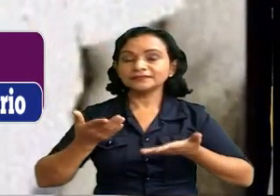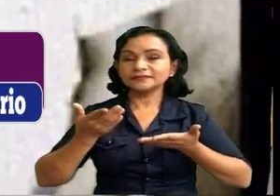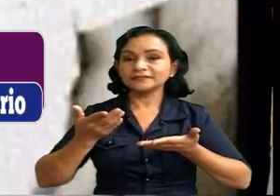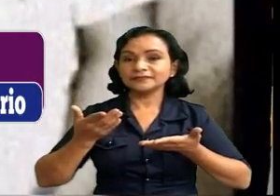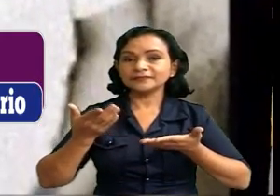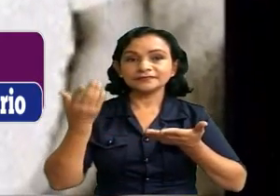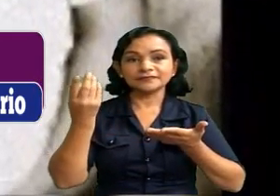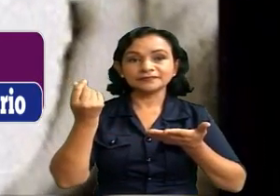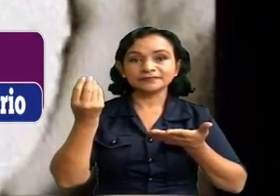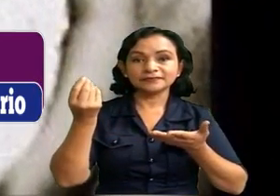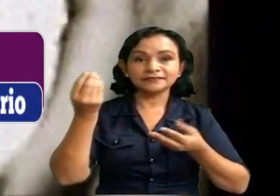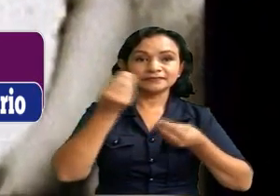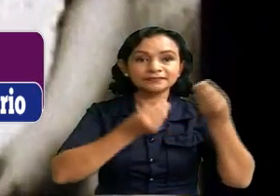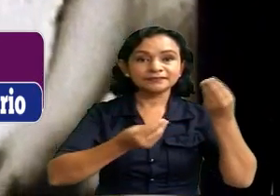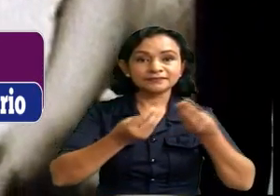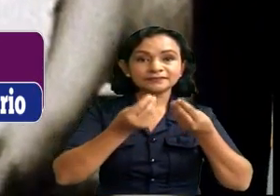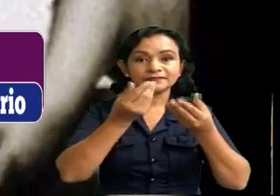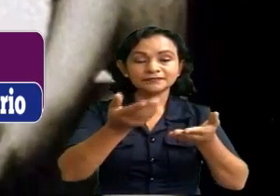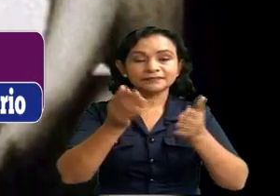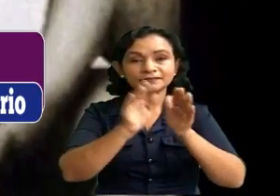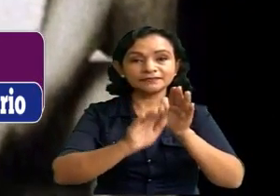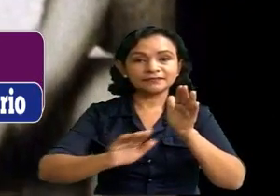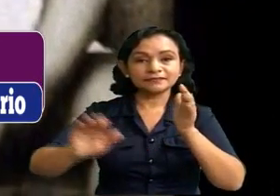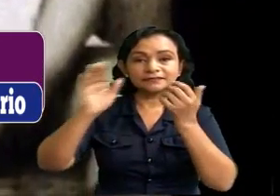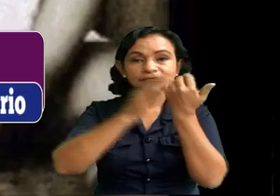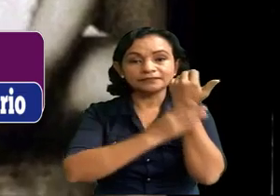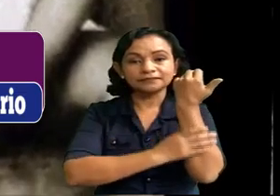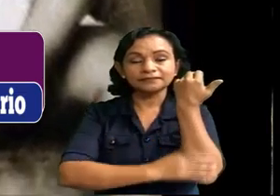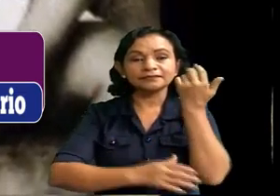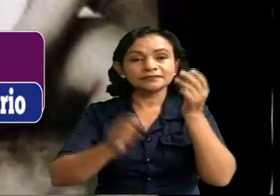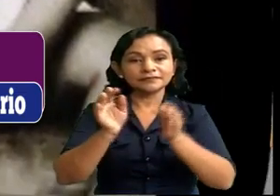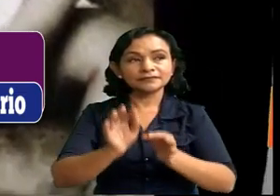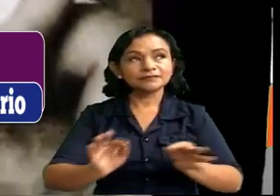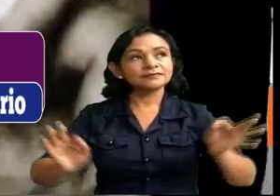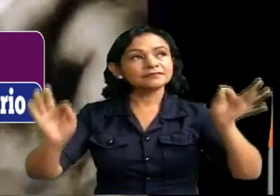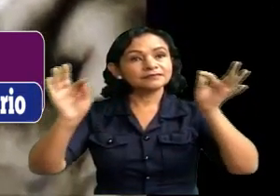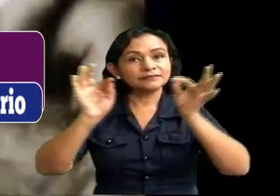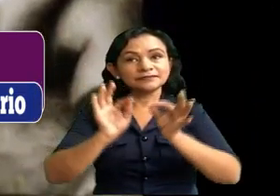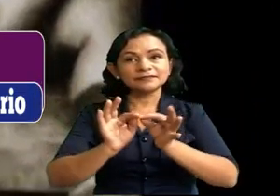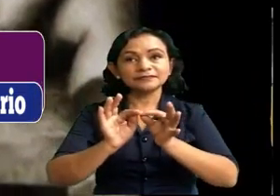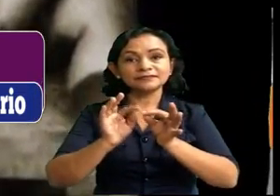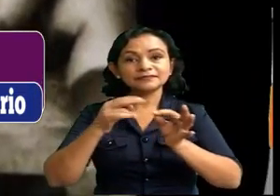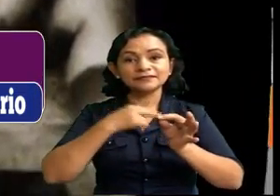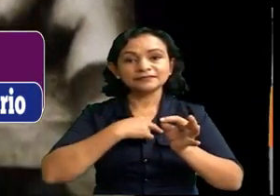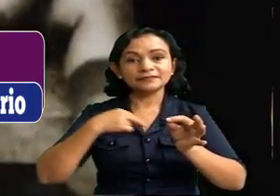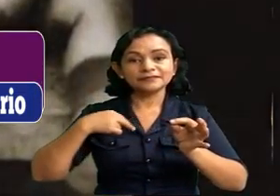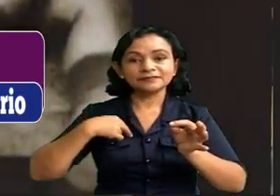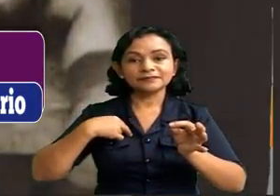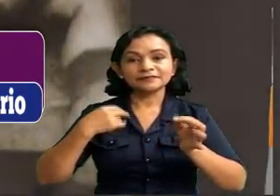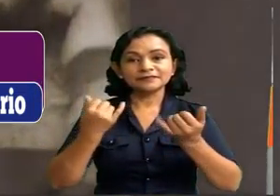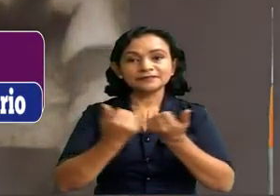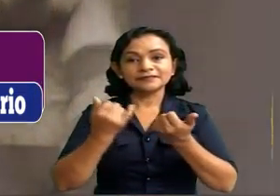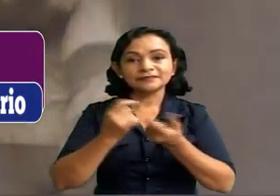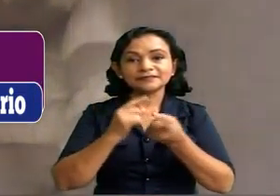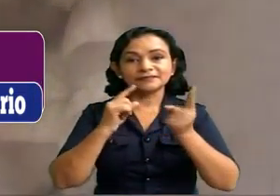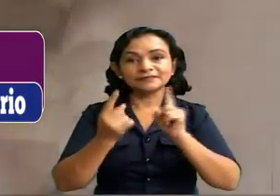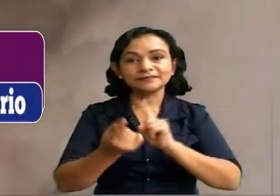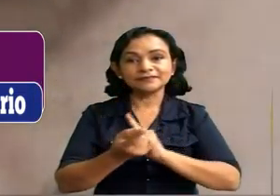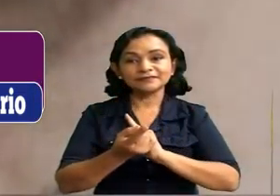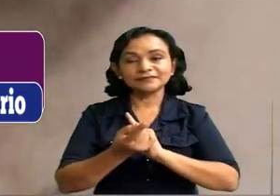sean invertidos en los más necesitados. Eso es lo más importante, la idea y la creación de la revolución